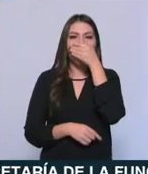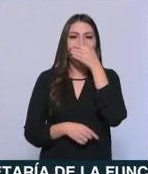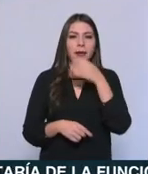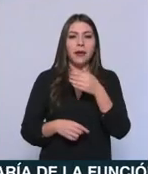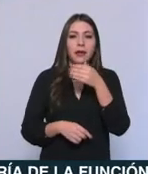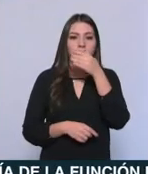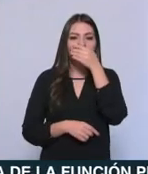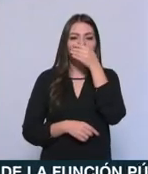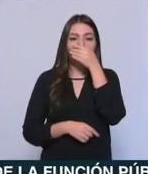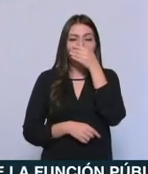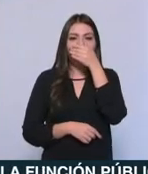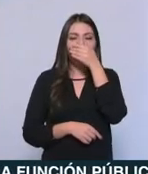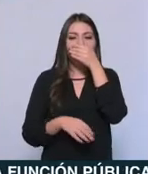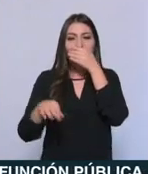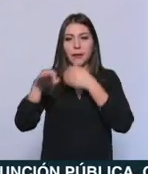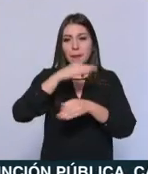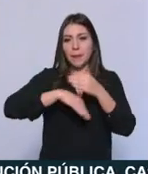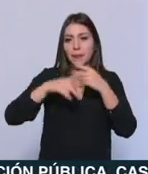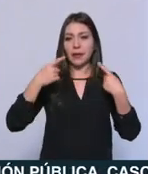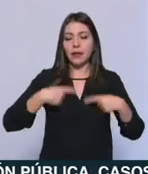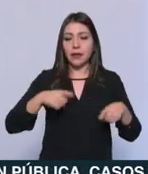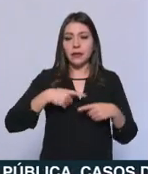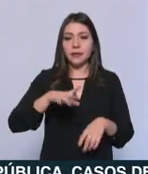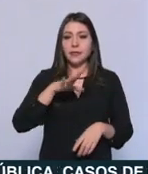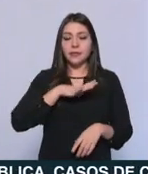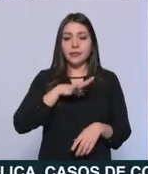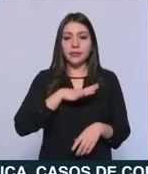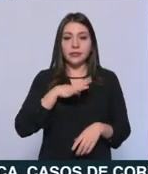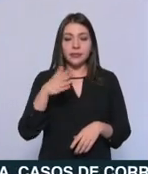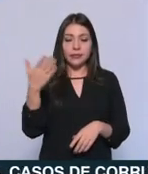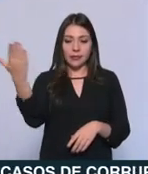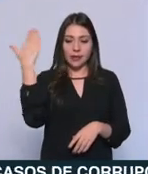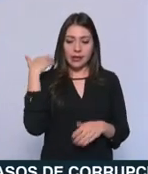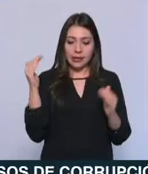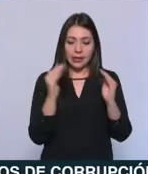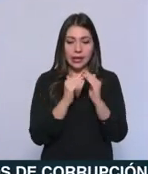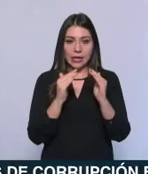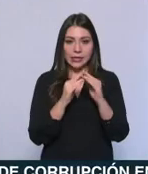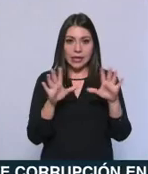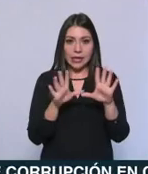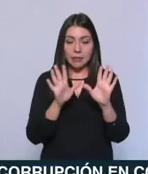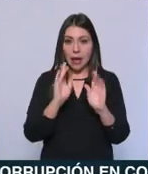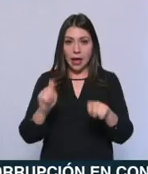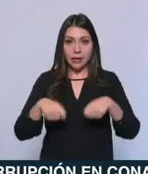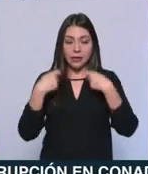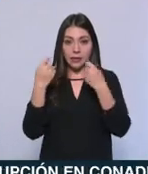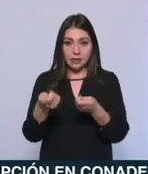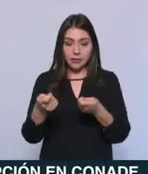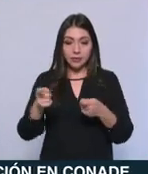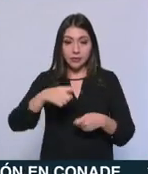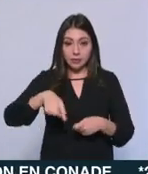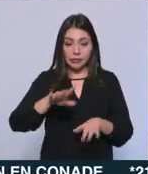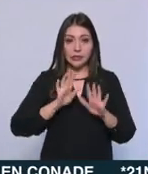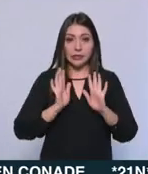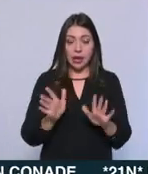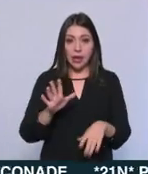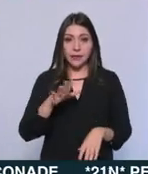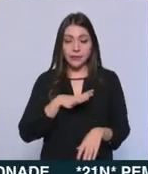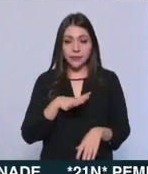acreditados del Instituto de Vivienda que ya recibieron una vivienda y